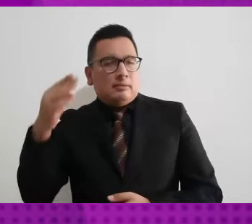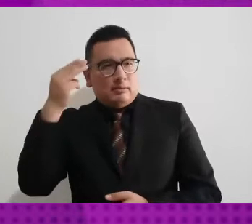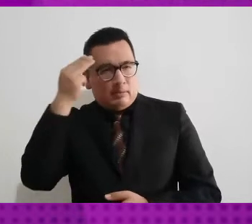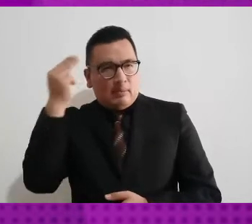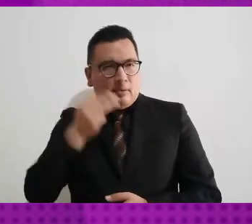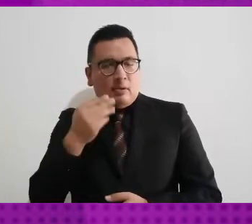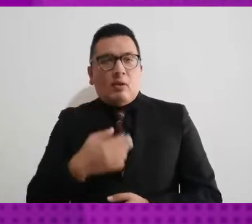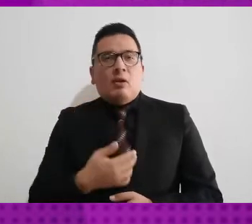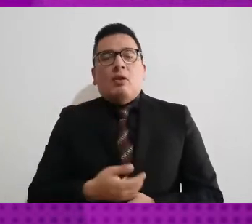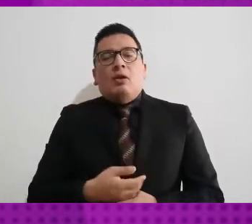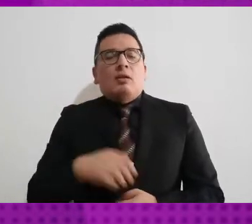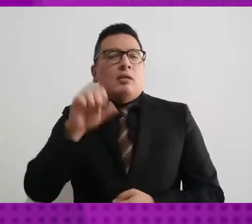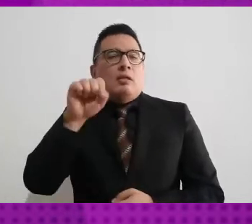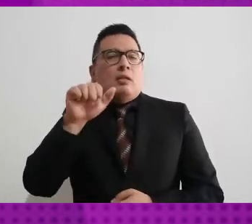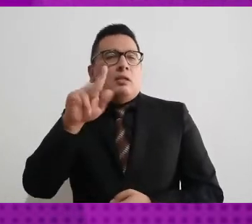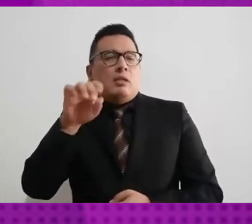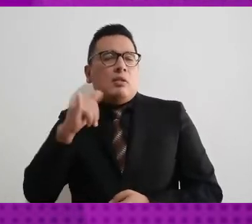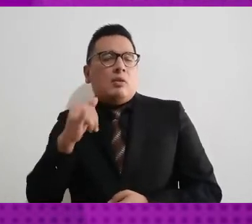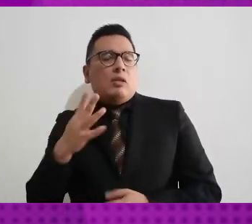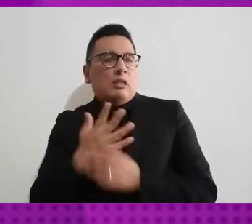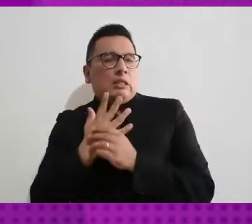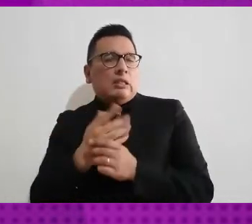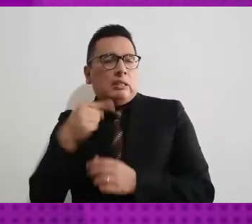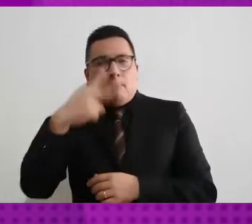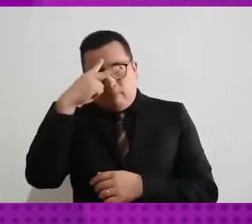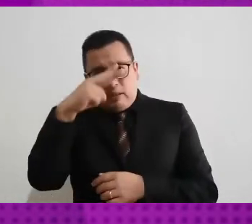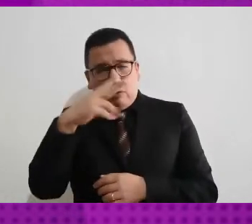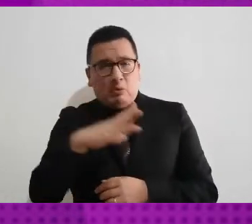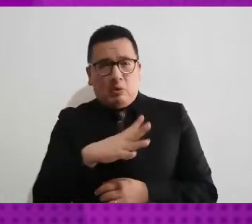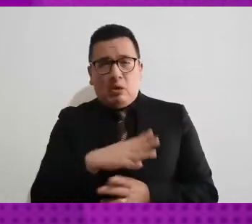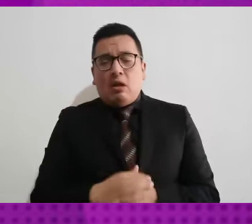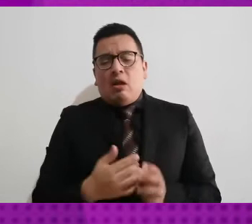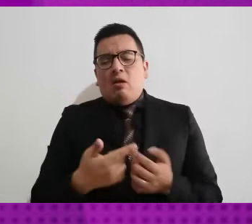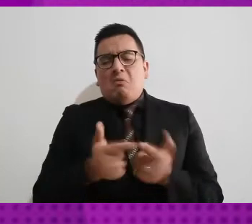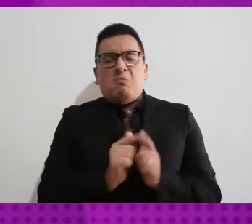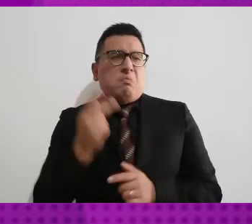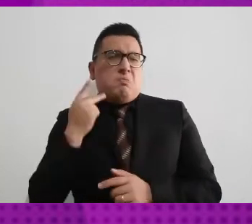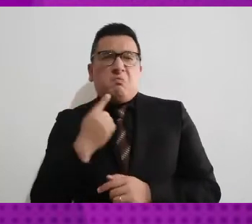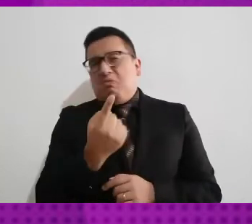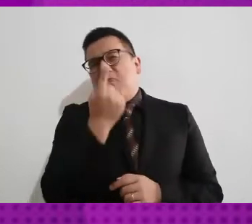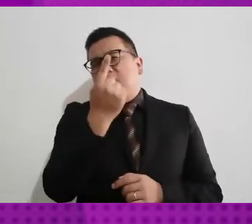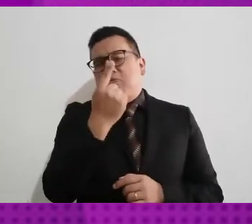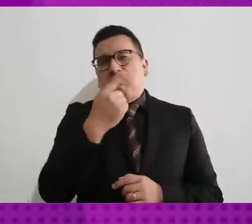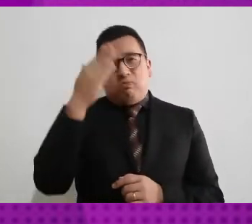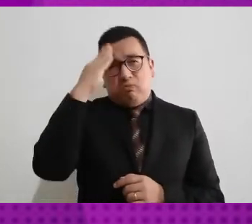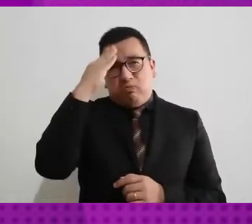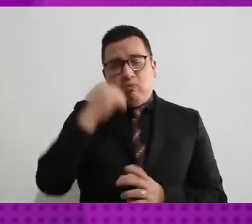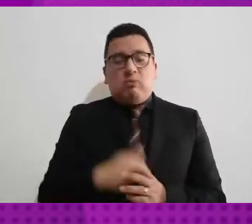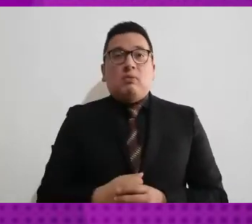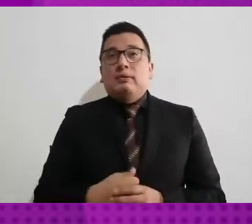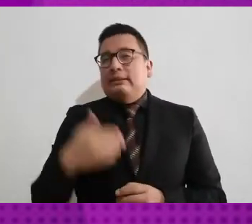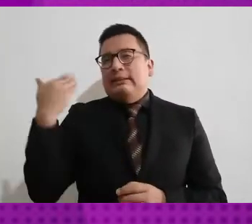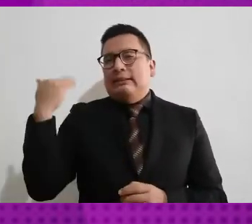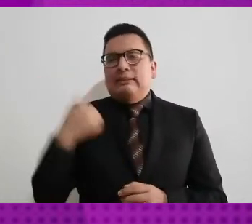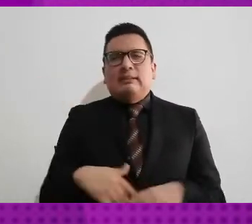Giovanni Sartori, en México se reconocía como un sistema de partido hegemónico, ¿no? Es decir,